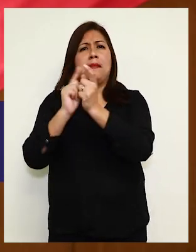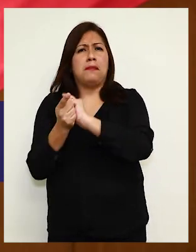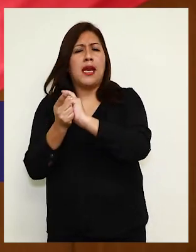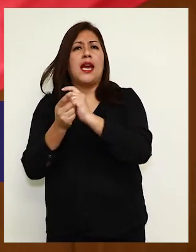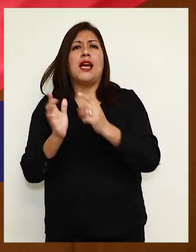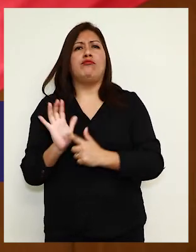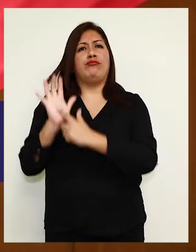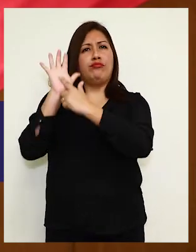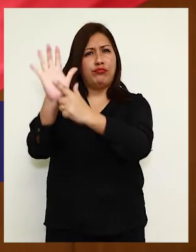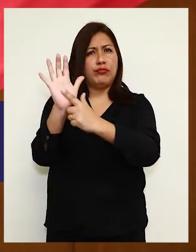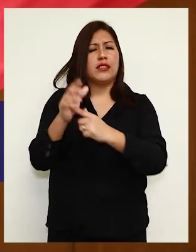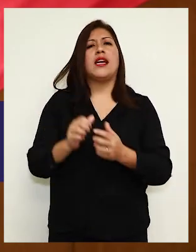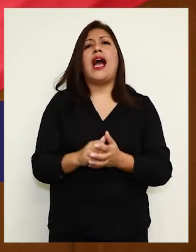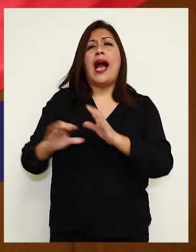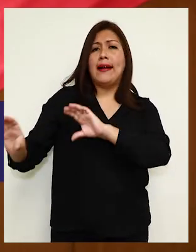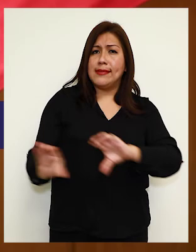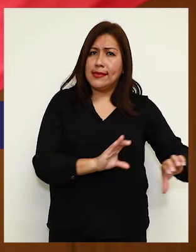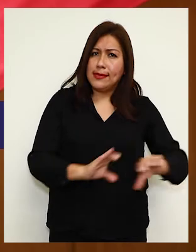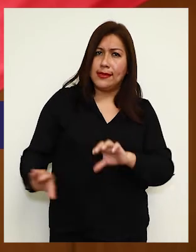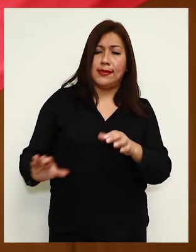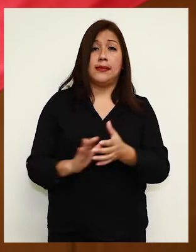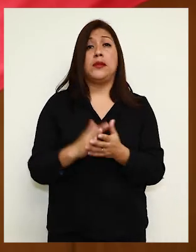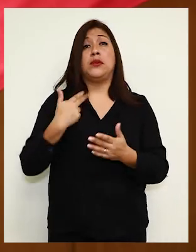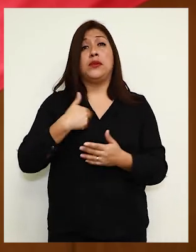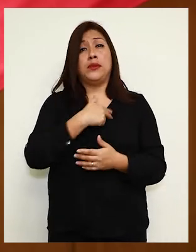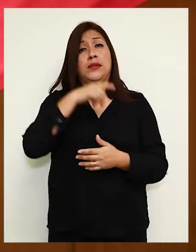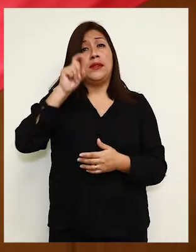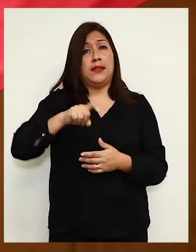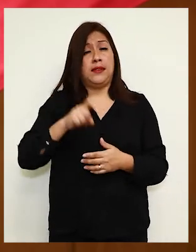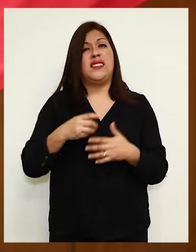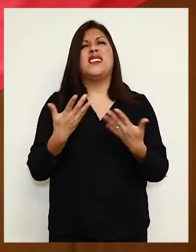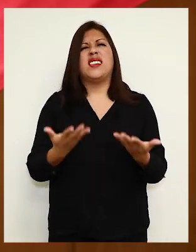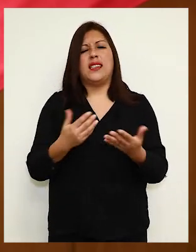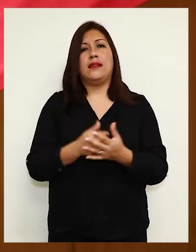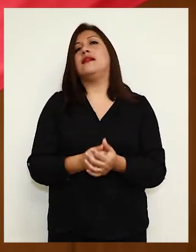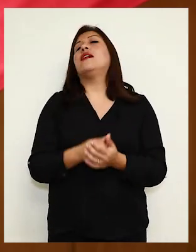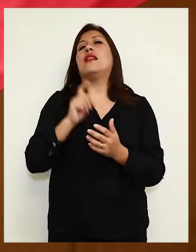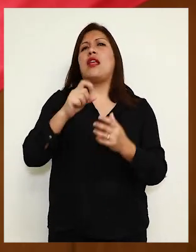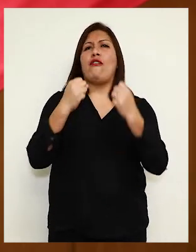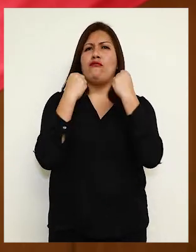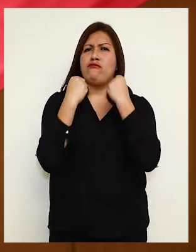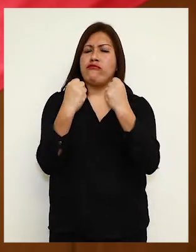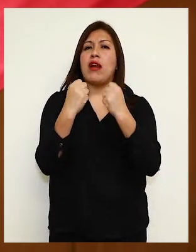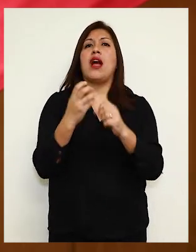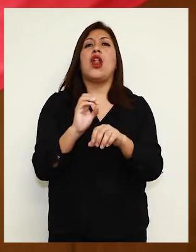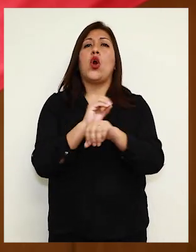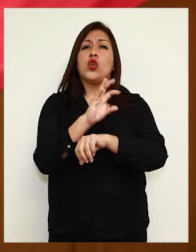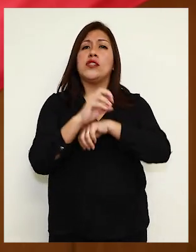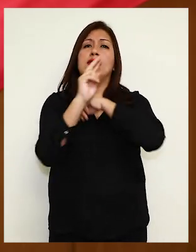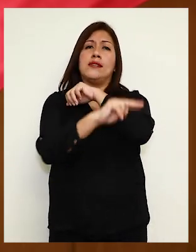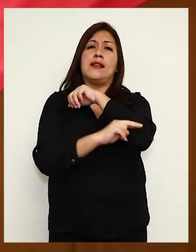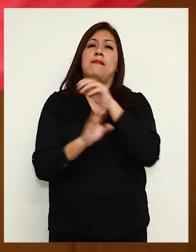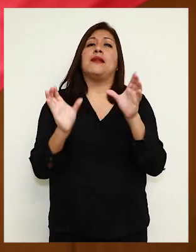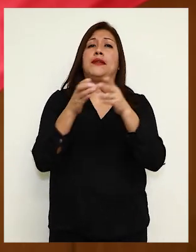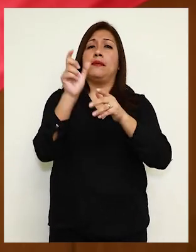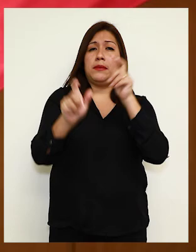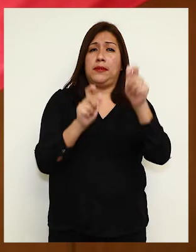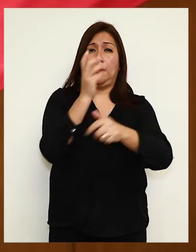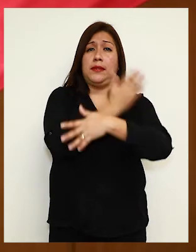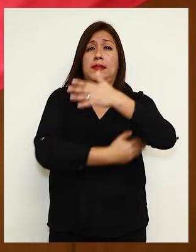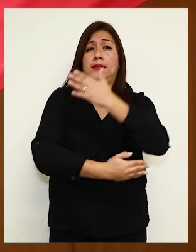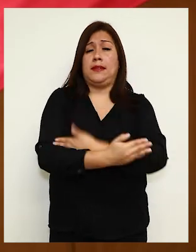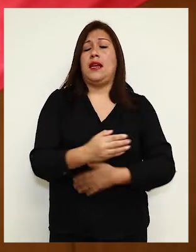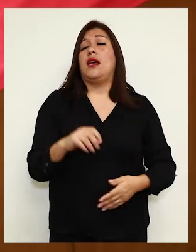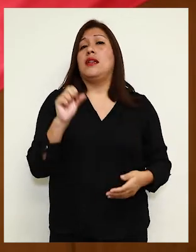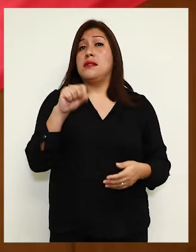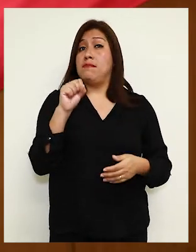hacer nosotros es fortalecer el Consejo Nacional para la Integración de la Persona con Discapacidad. Es bueno que se sepa que el CONADIS,